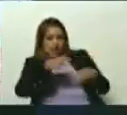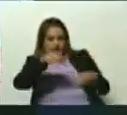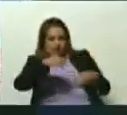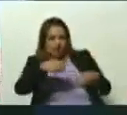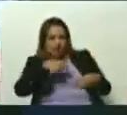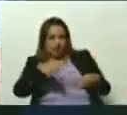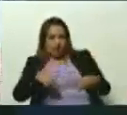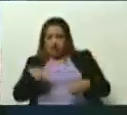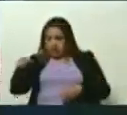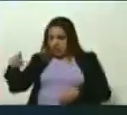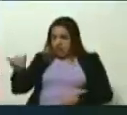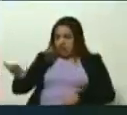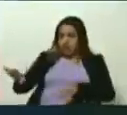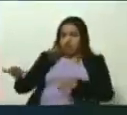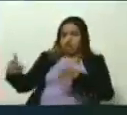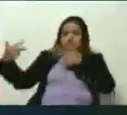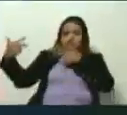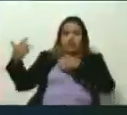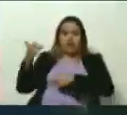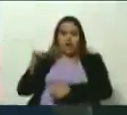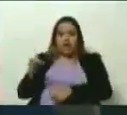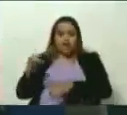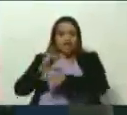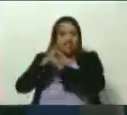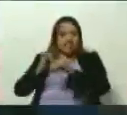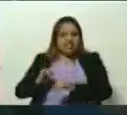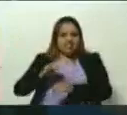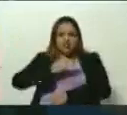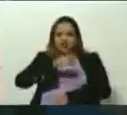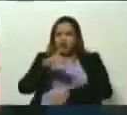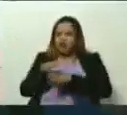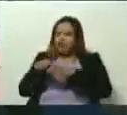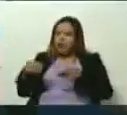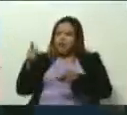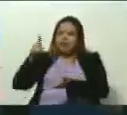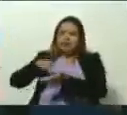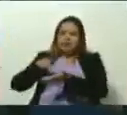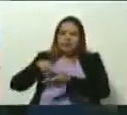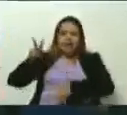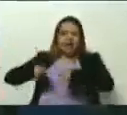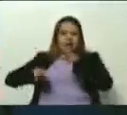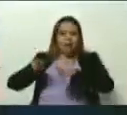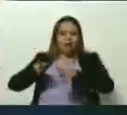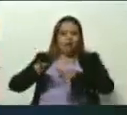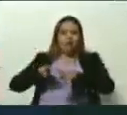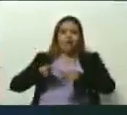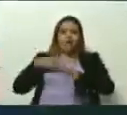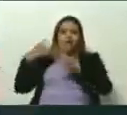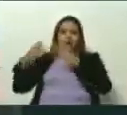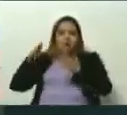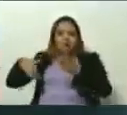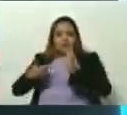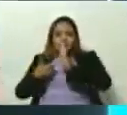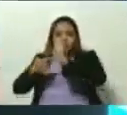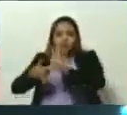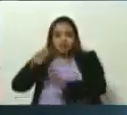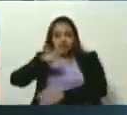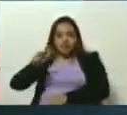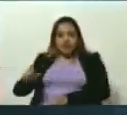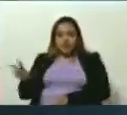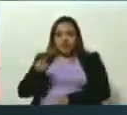él está y bueno, están bien contentos, está el director también, todos participando en esta expoferia que nos permite pues mostrar al pueblo de